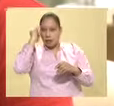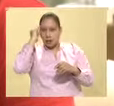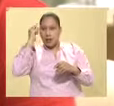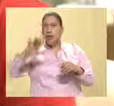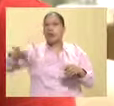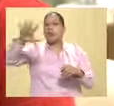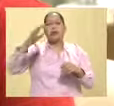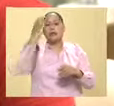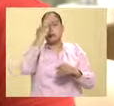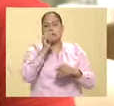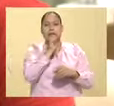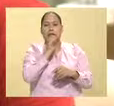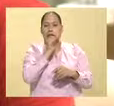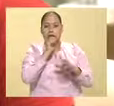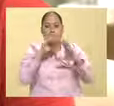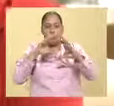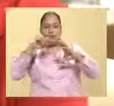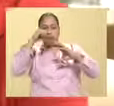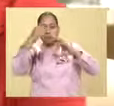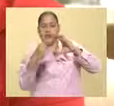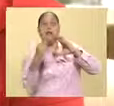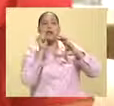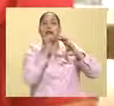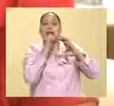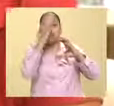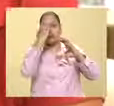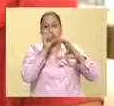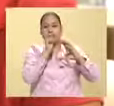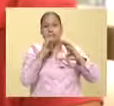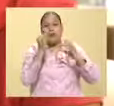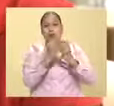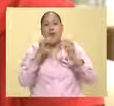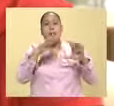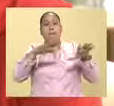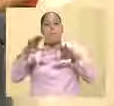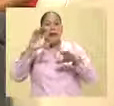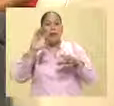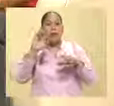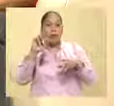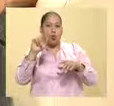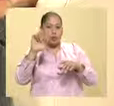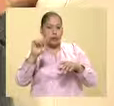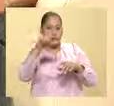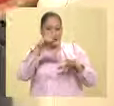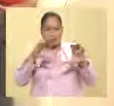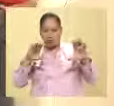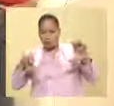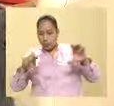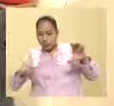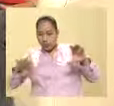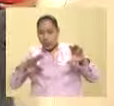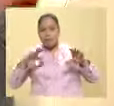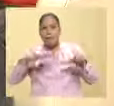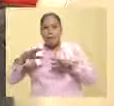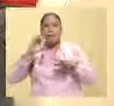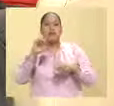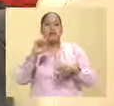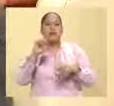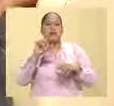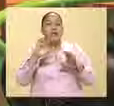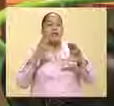hasta ahorita no lo conozco posibilidad el mar de cortez no lo conozco tampoco y ese ya es de ley no